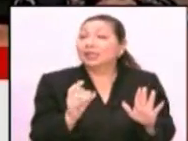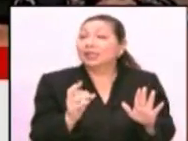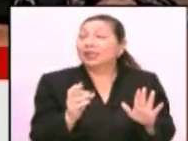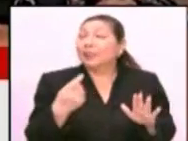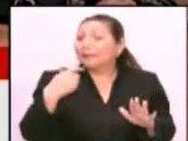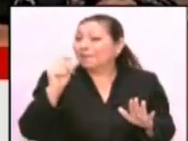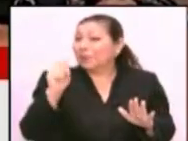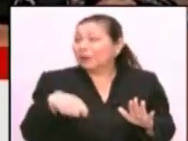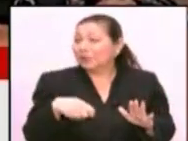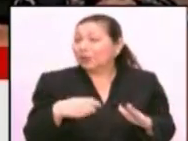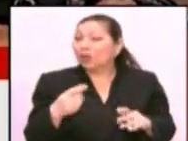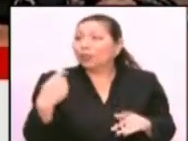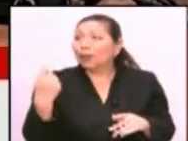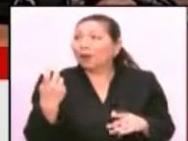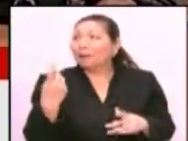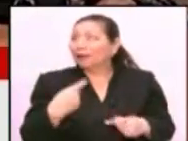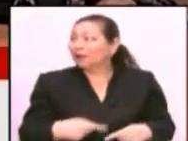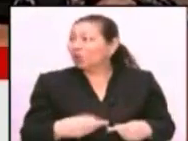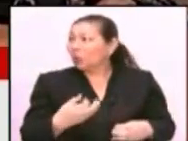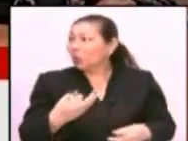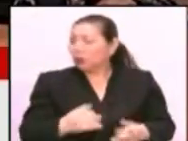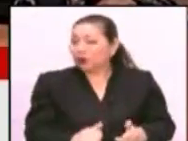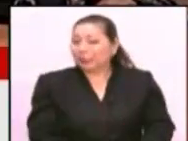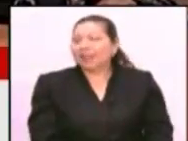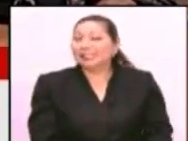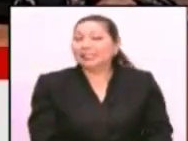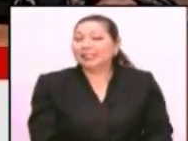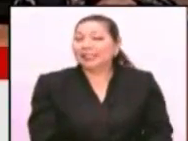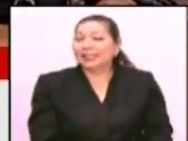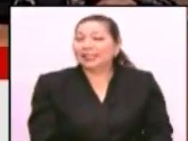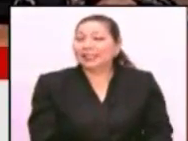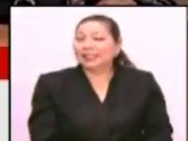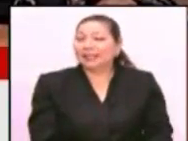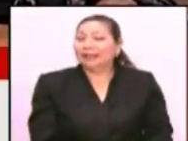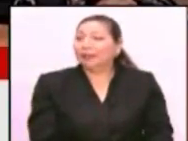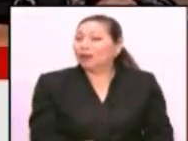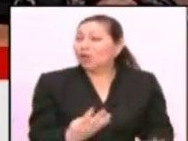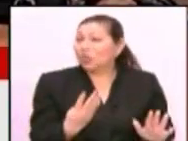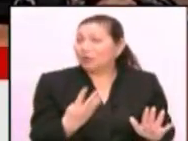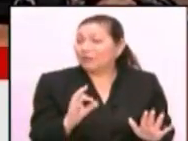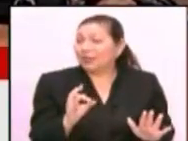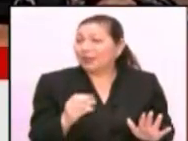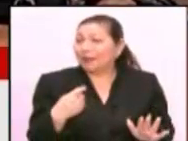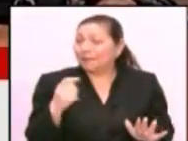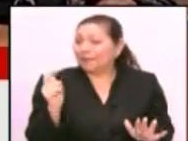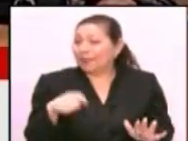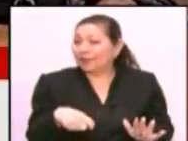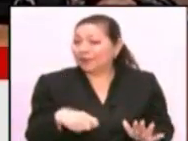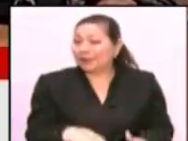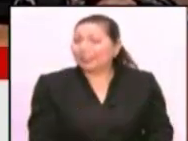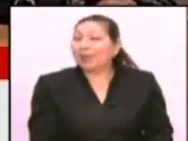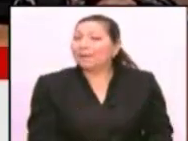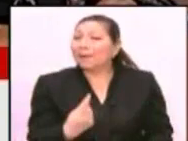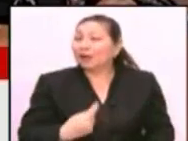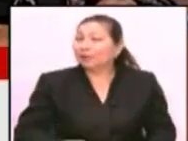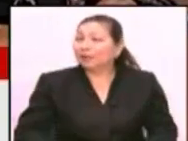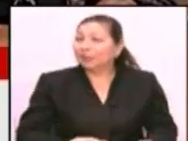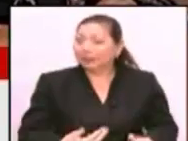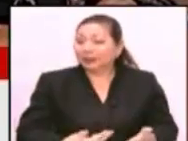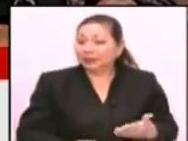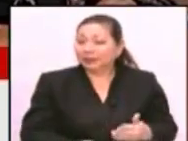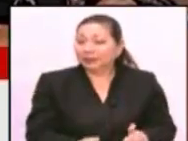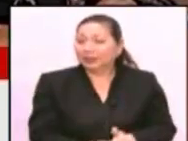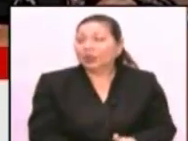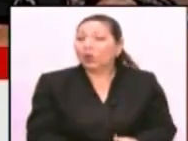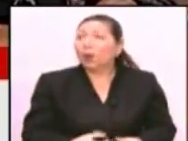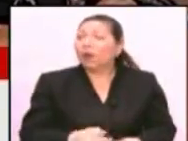jueces unipersonales en Trujillo son para discutir juicio de omisión a la asistencia familiar. El casi 90% de los jueces de juzgamiento en Trujillo son para discutir revocatorios de omisión a